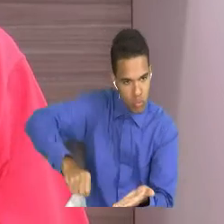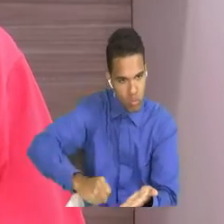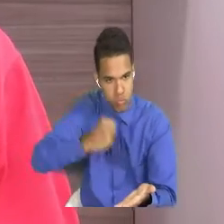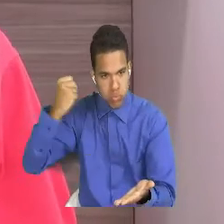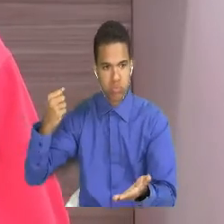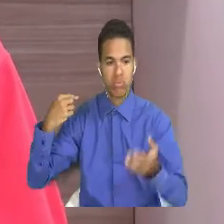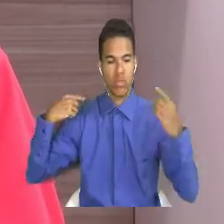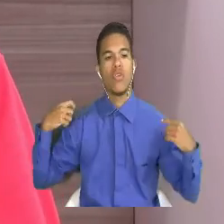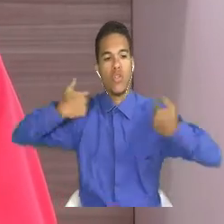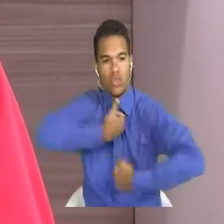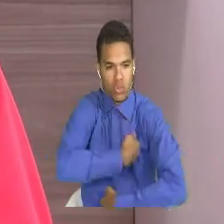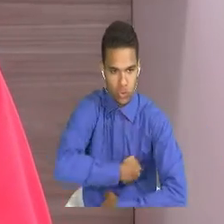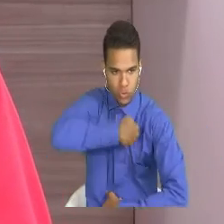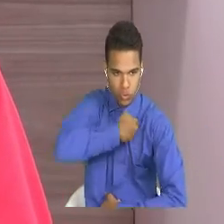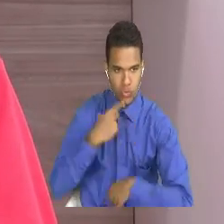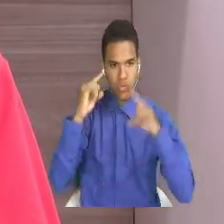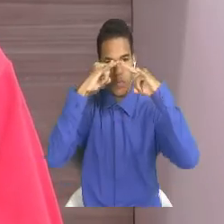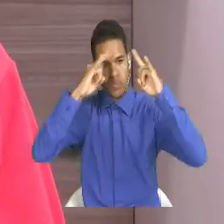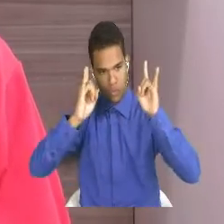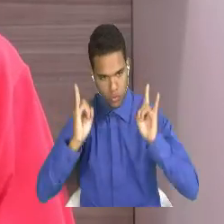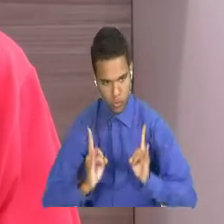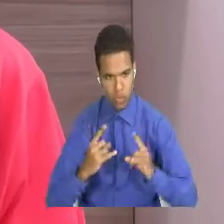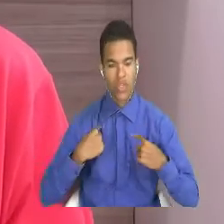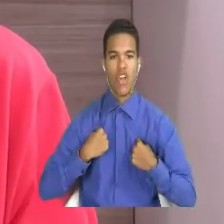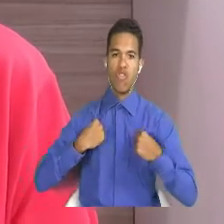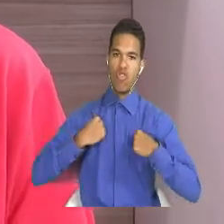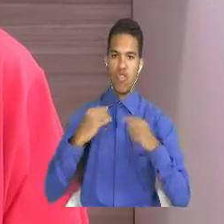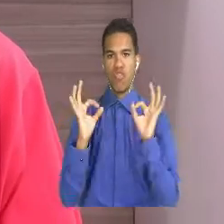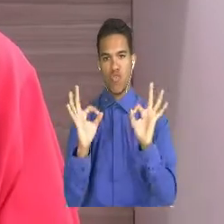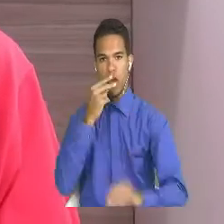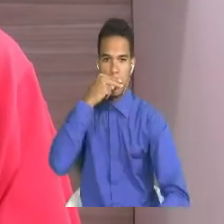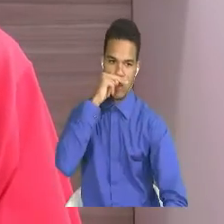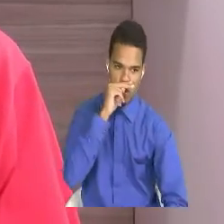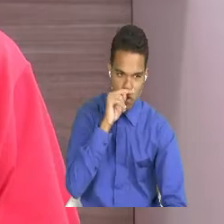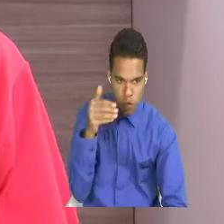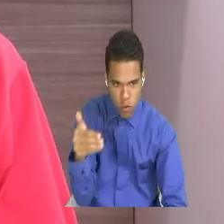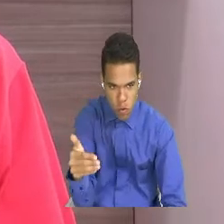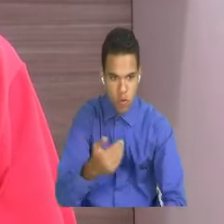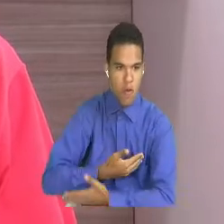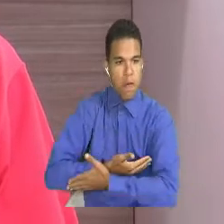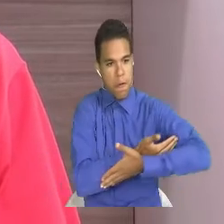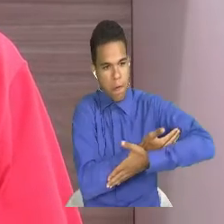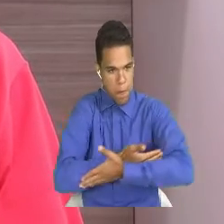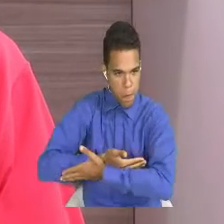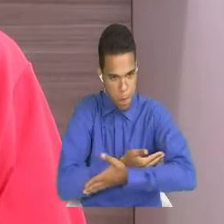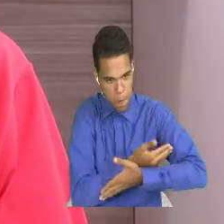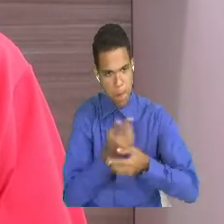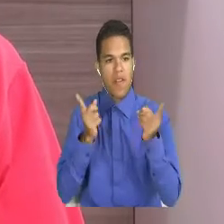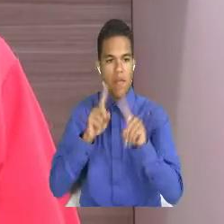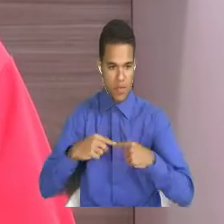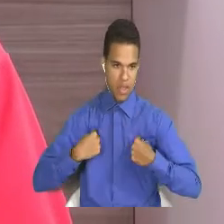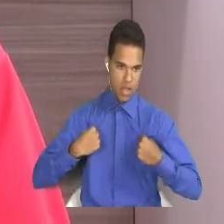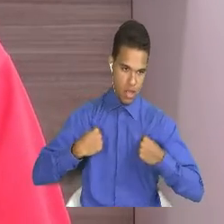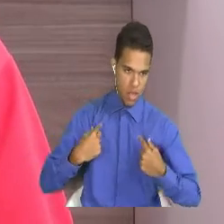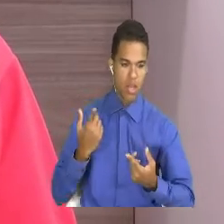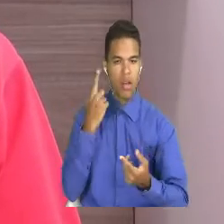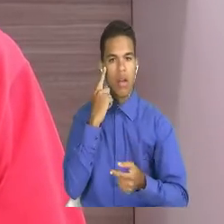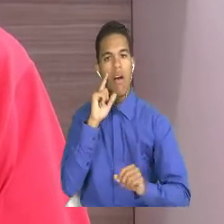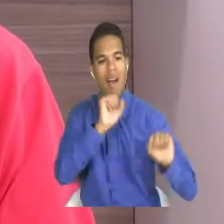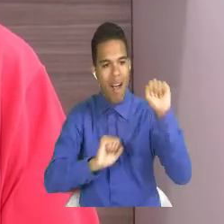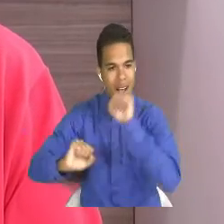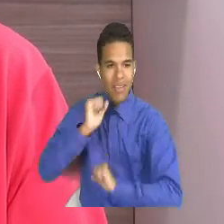mantas, colchonetas, carpas, ropa en buen estado para niños, para bebés. Productos de aseo como pañales, como cremas para bebé, como